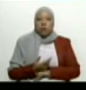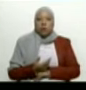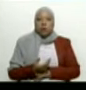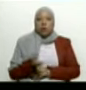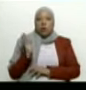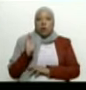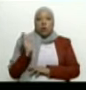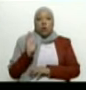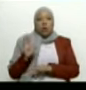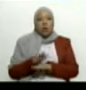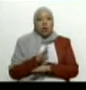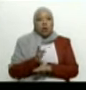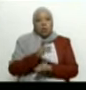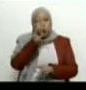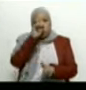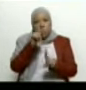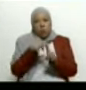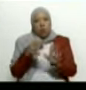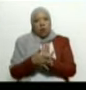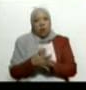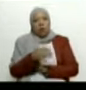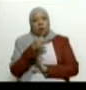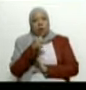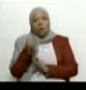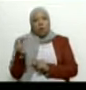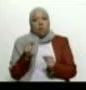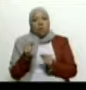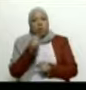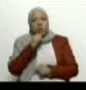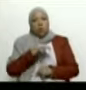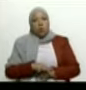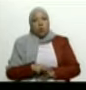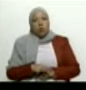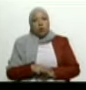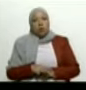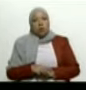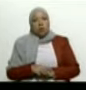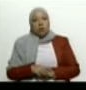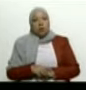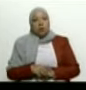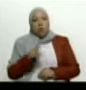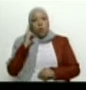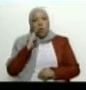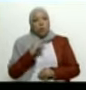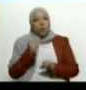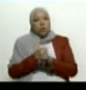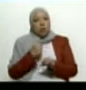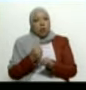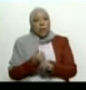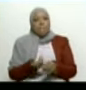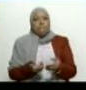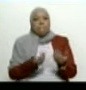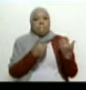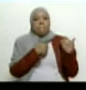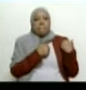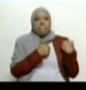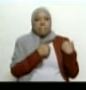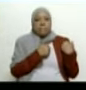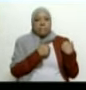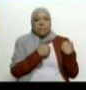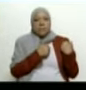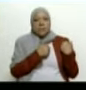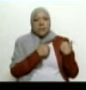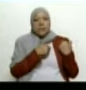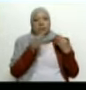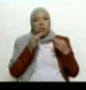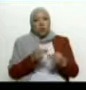como principal objetivo la reflexión sobre la disputa histórica entre el bolivarianismo y la doctrina Monroe. De igual forma,